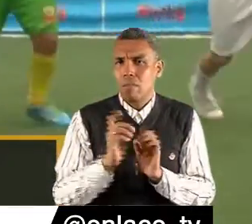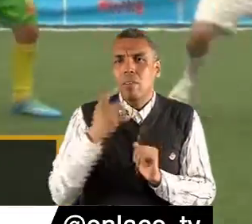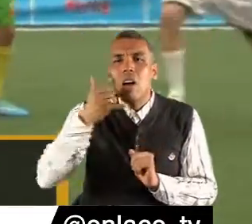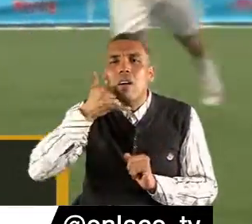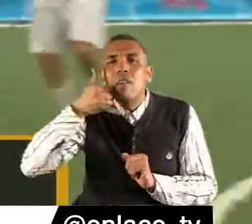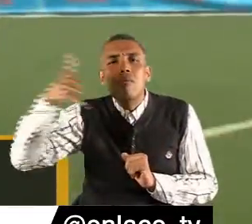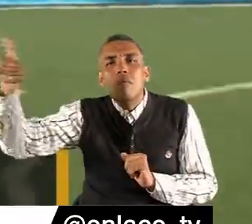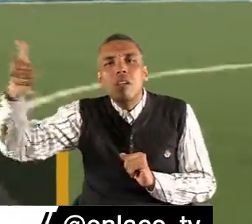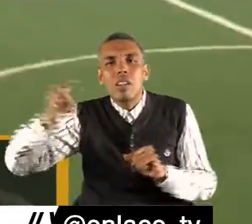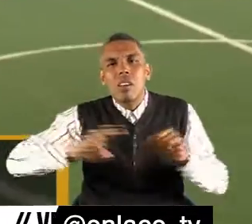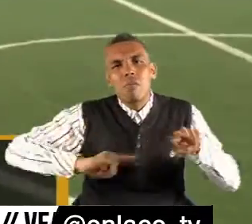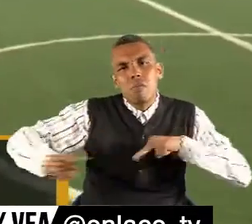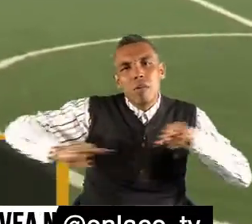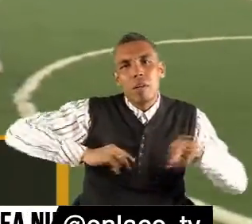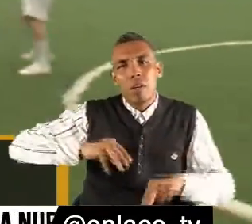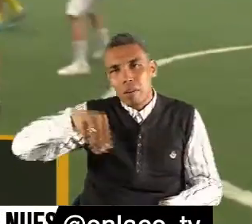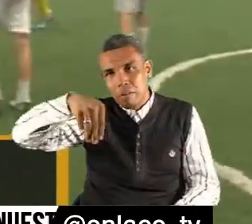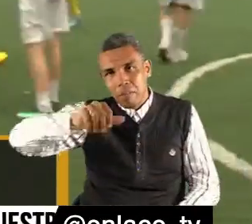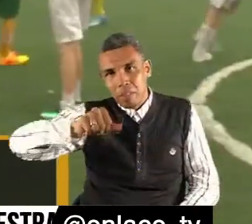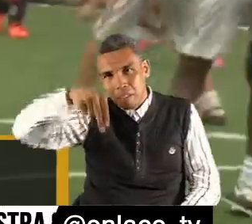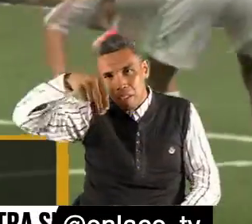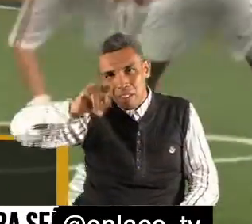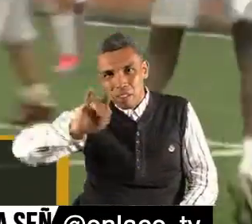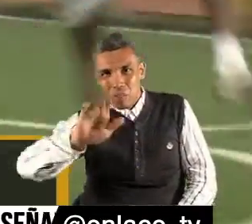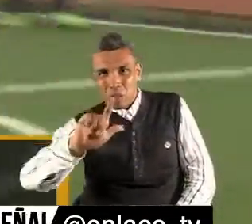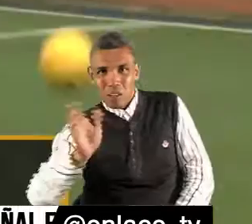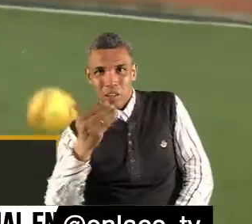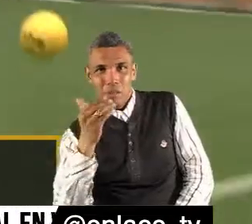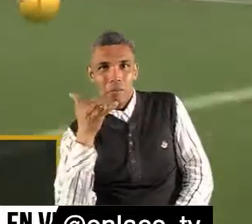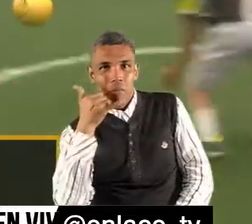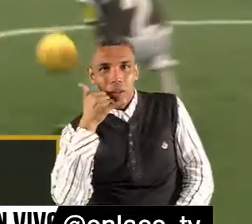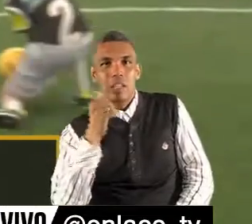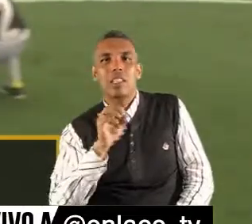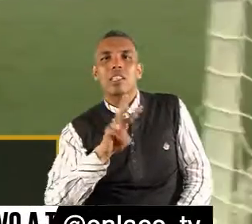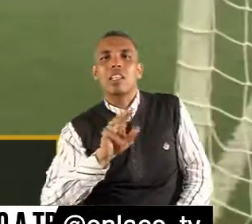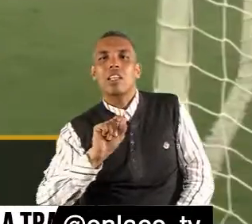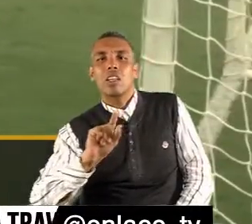con el coordinador del torneo, Manuel Pérez. Celular